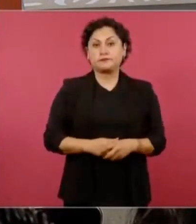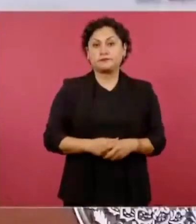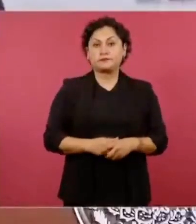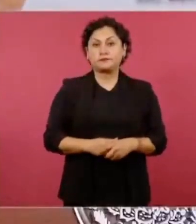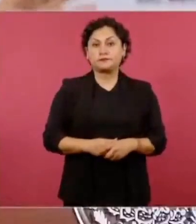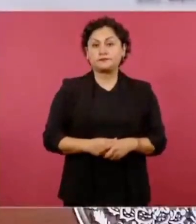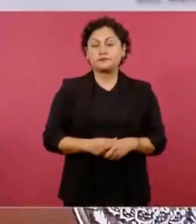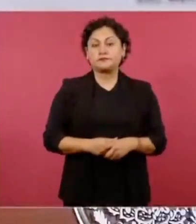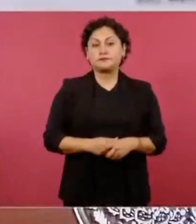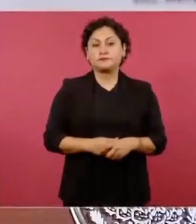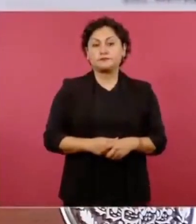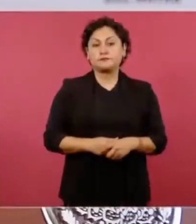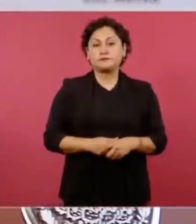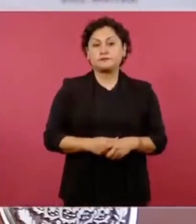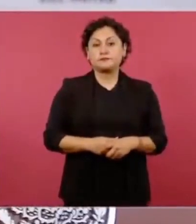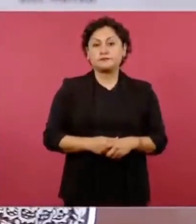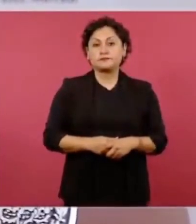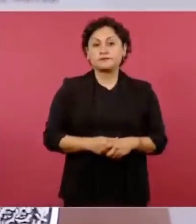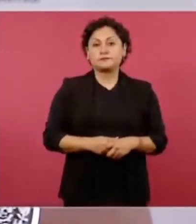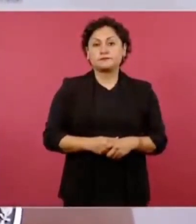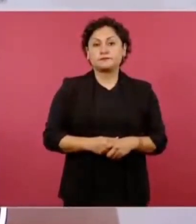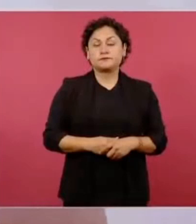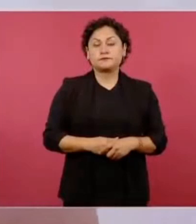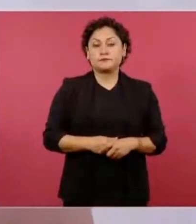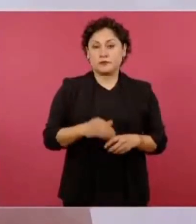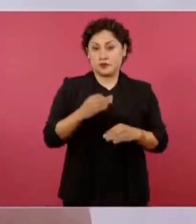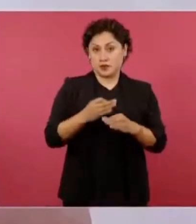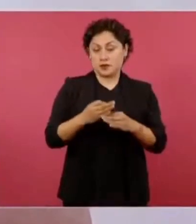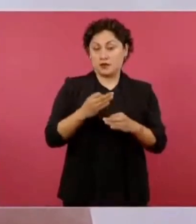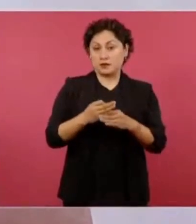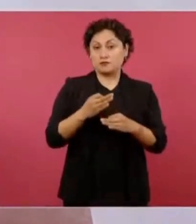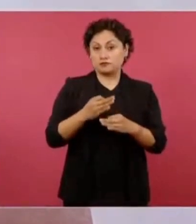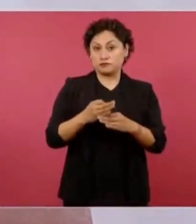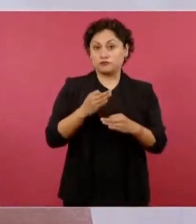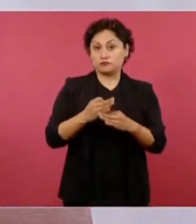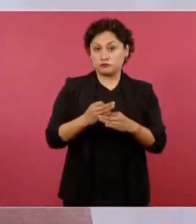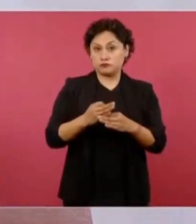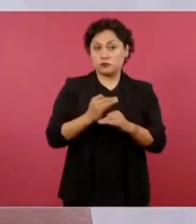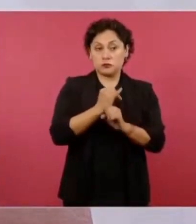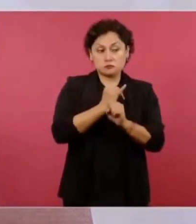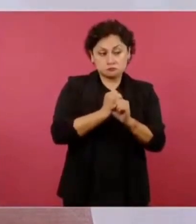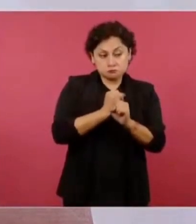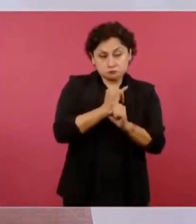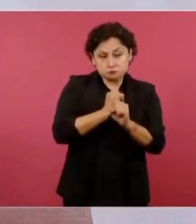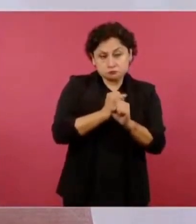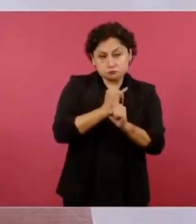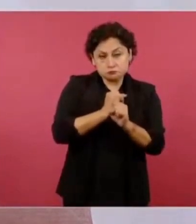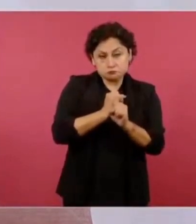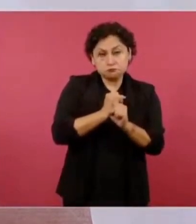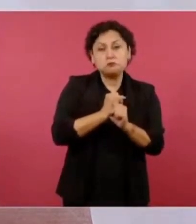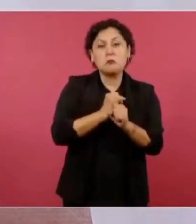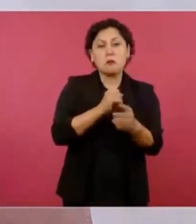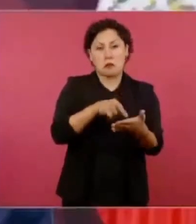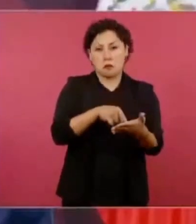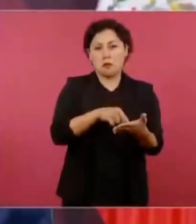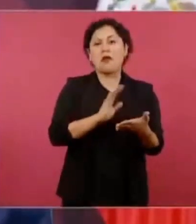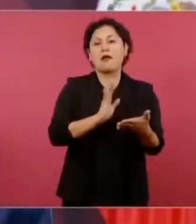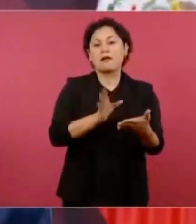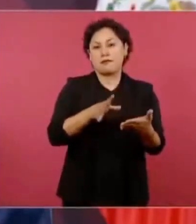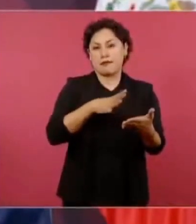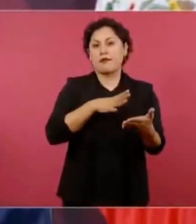Ya se tiene un estudio sobre el agua